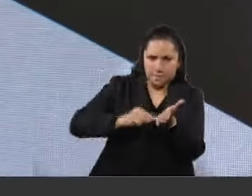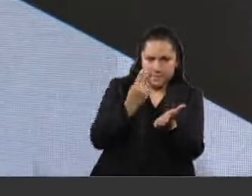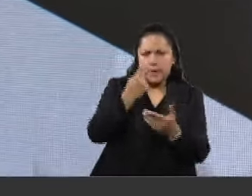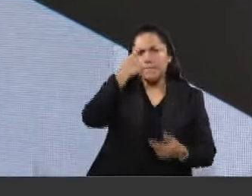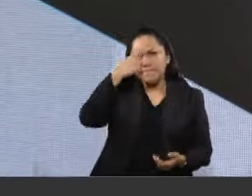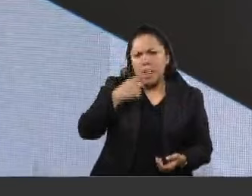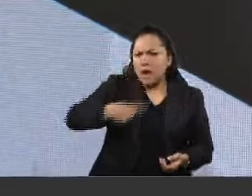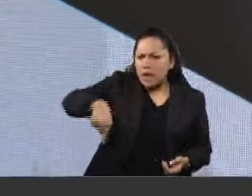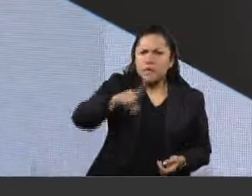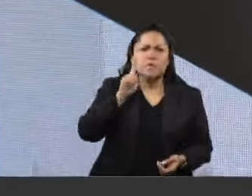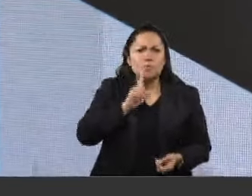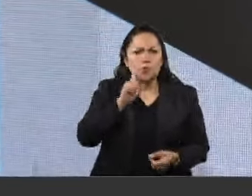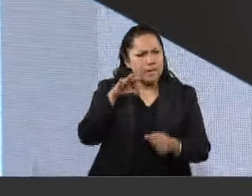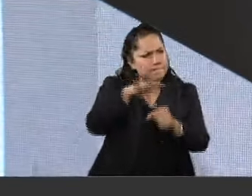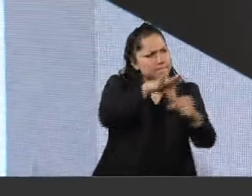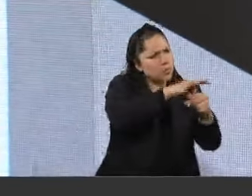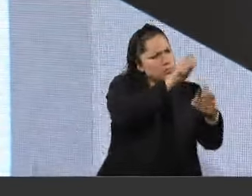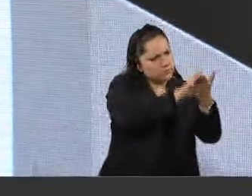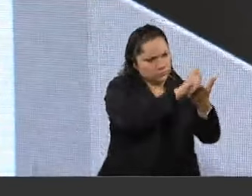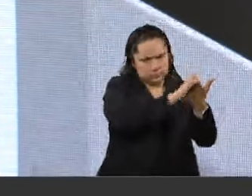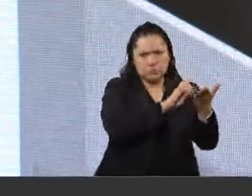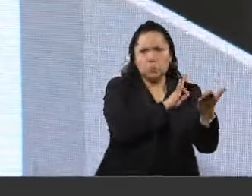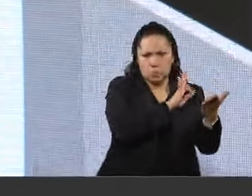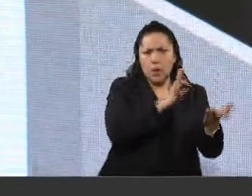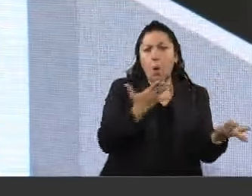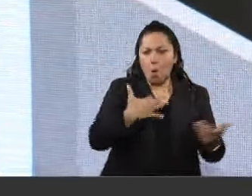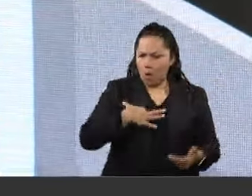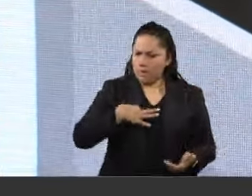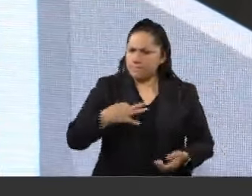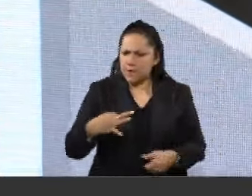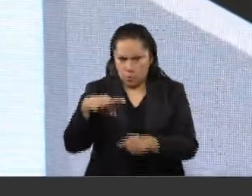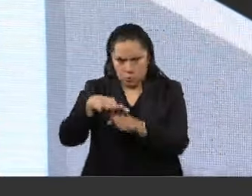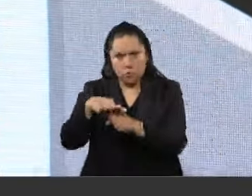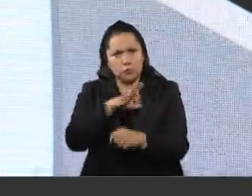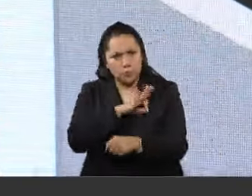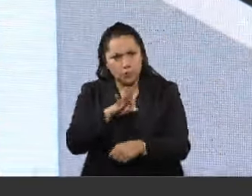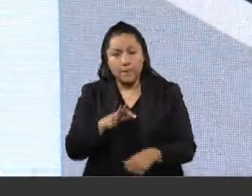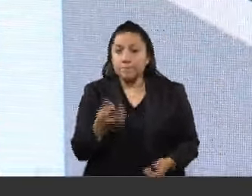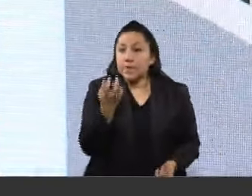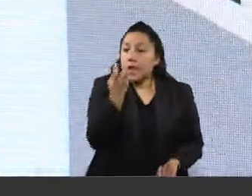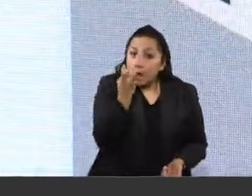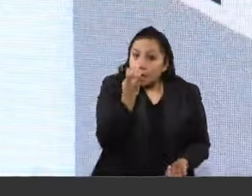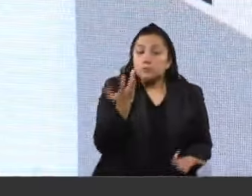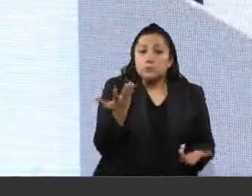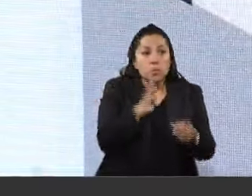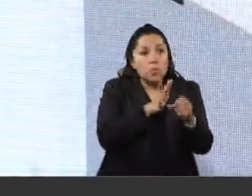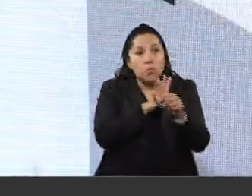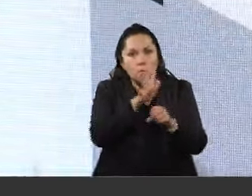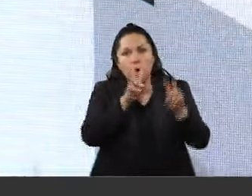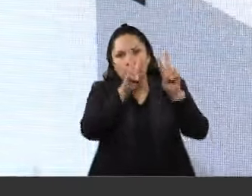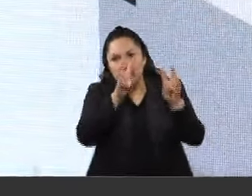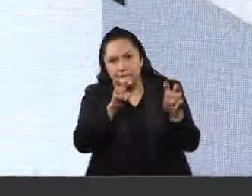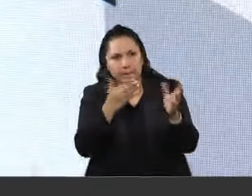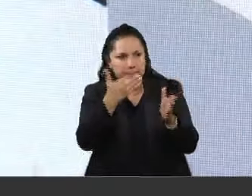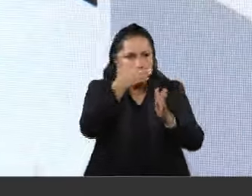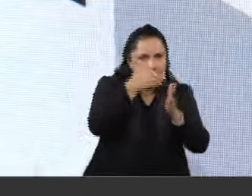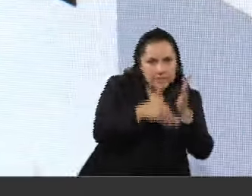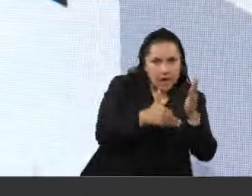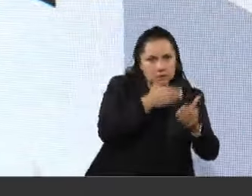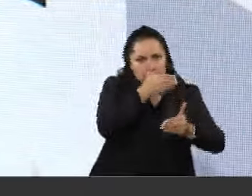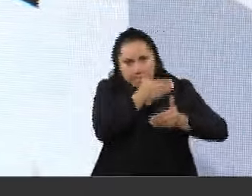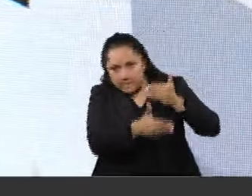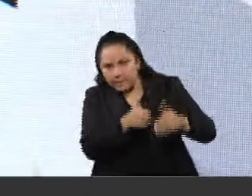votadas, una fecha que sigue siendo un pendiente en la agenda legislativa. Así fue expuesto este día por las legisladoras. Vea por